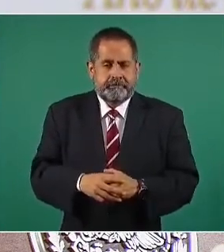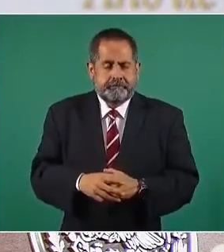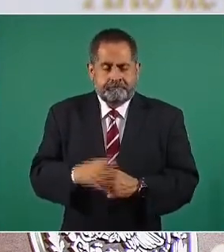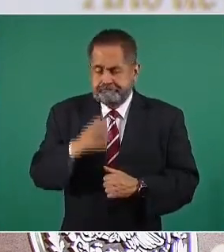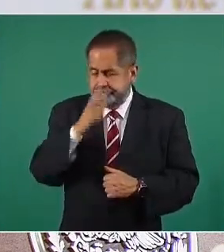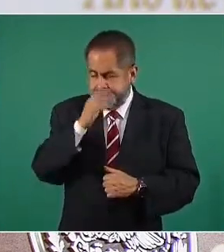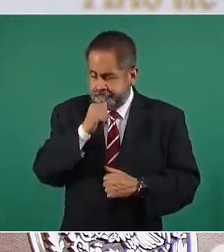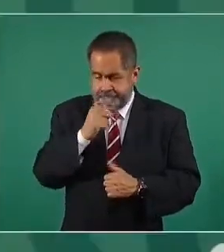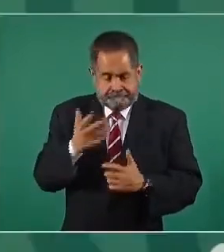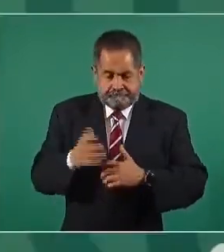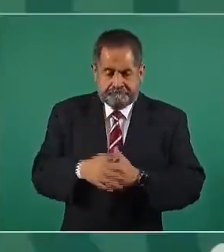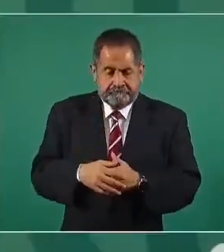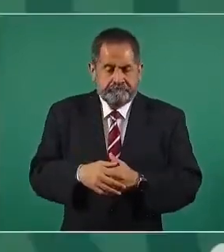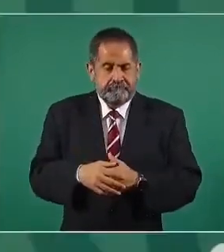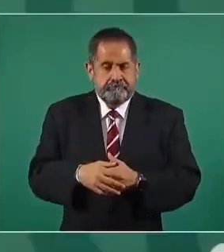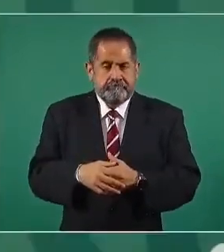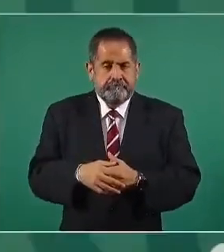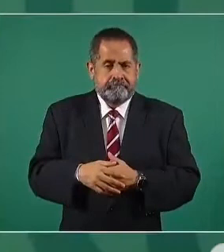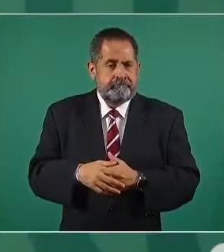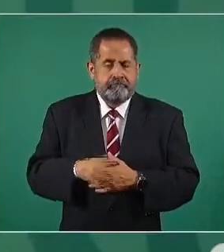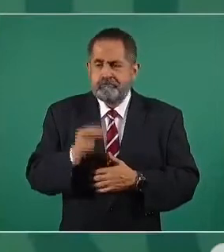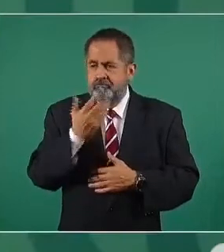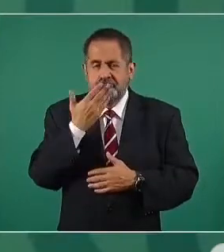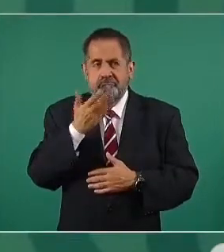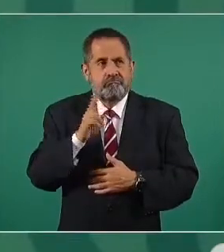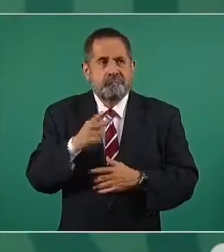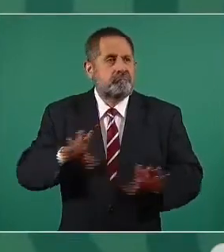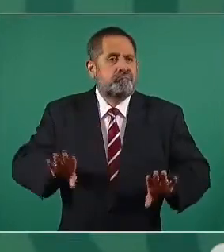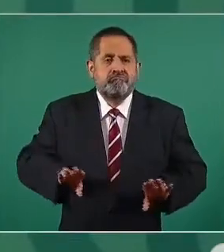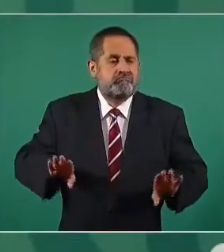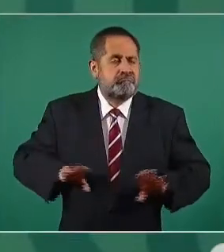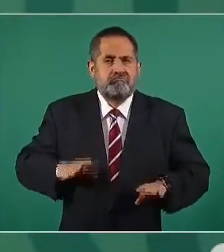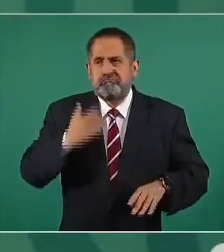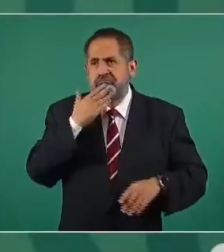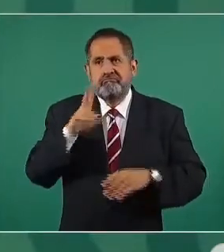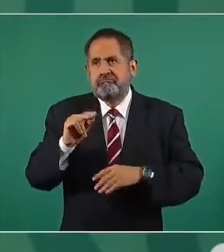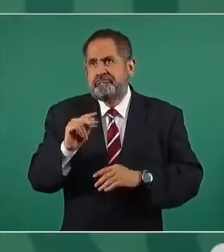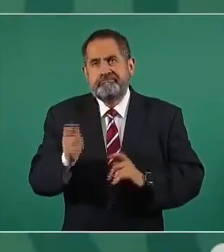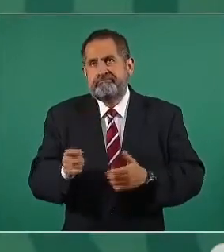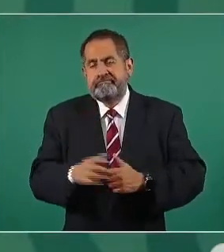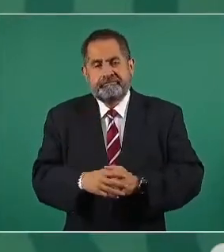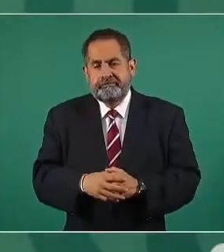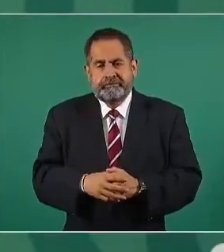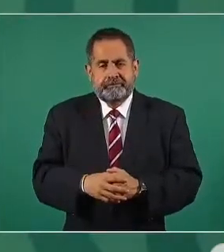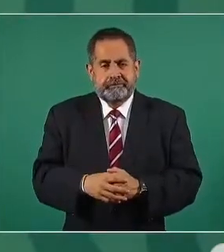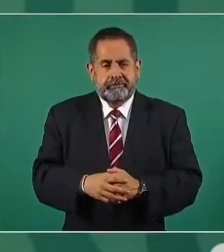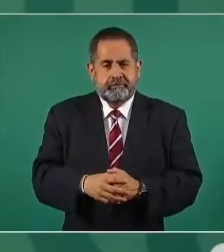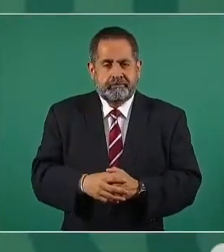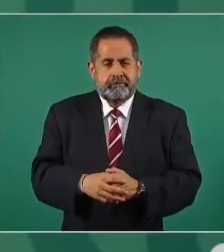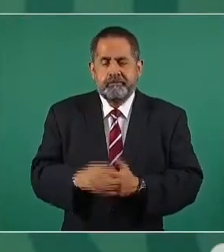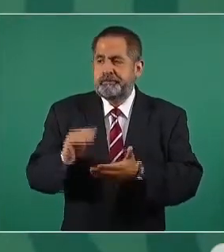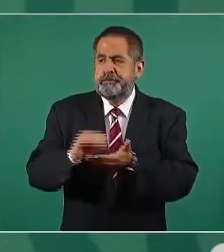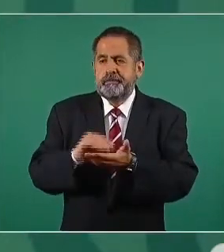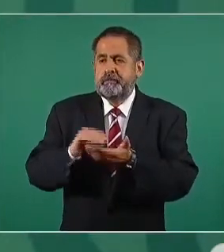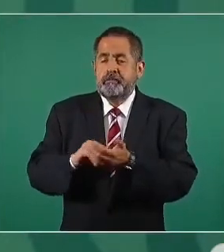posible, no es conveniente que se continúe con